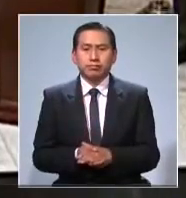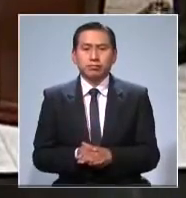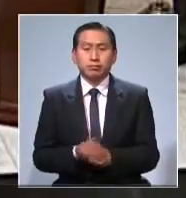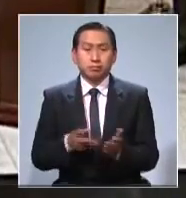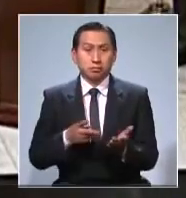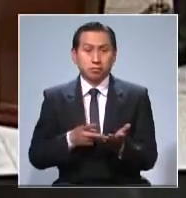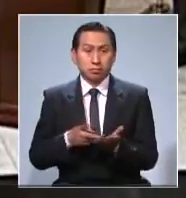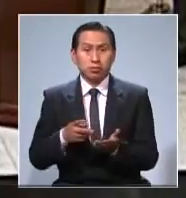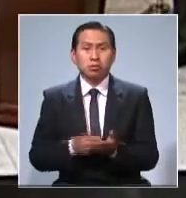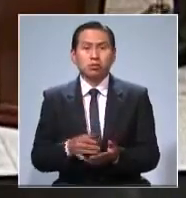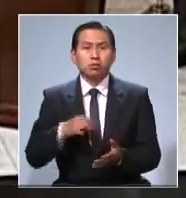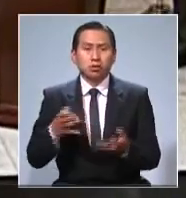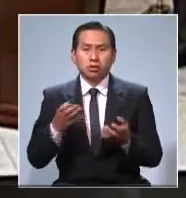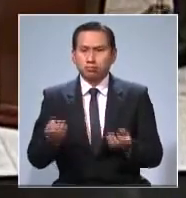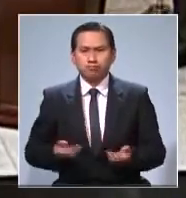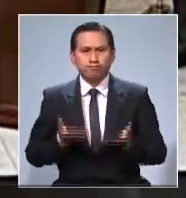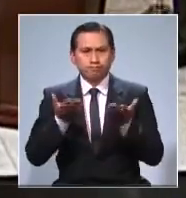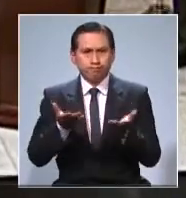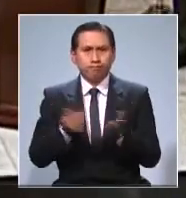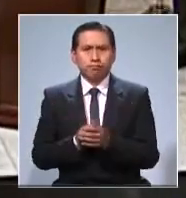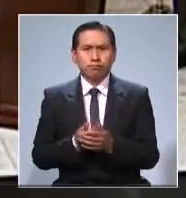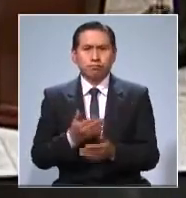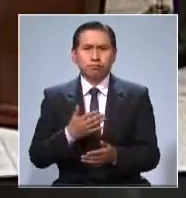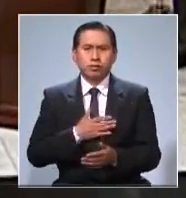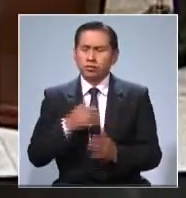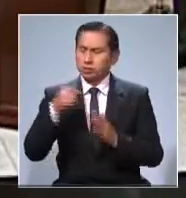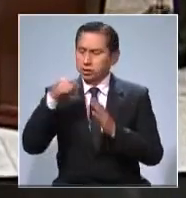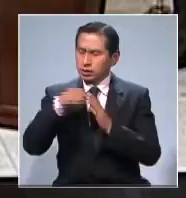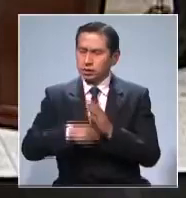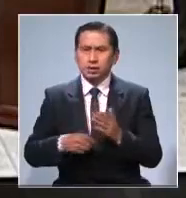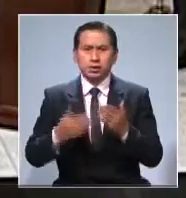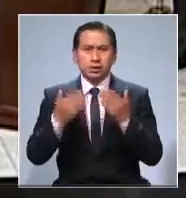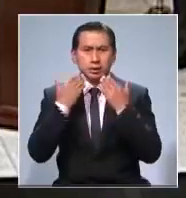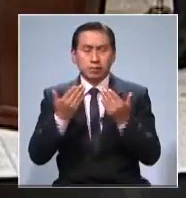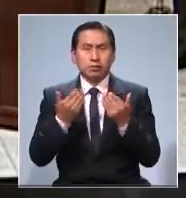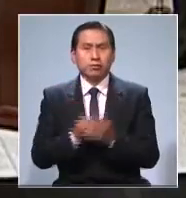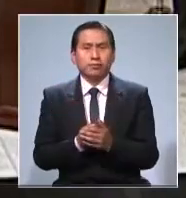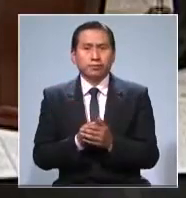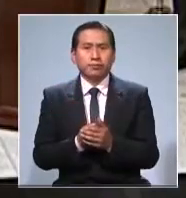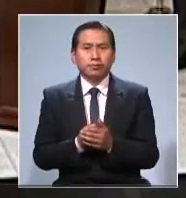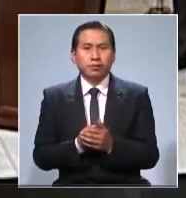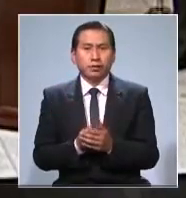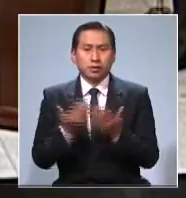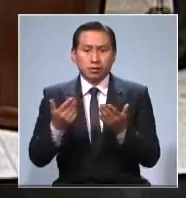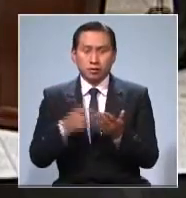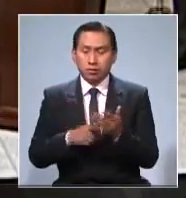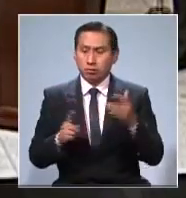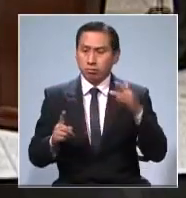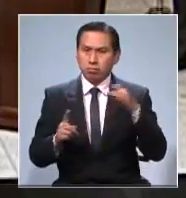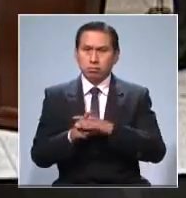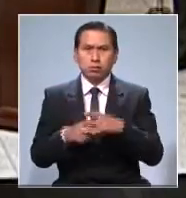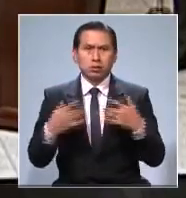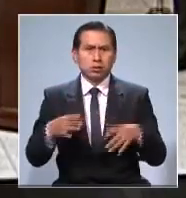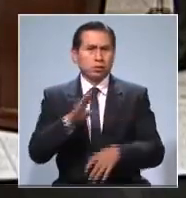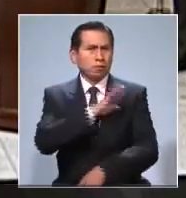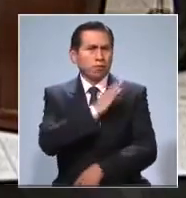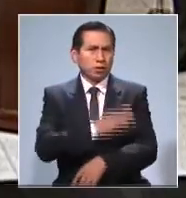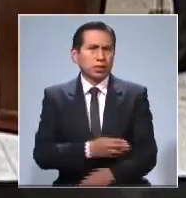verdad, yo quiero poner de manifiesto mi profundo agradecimiento por esta fuerte y enorme